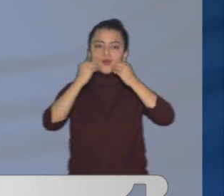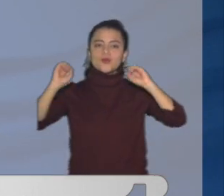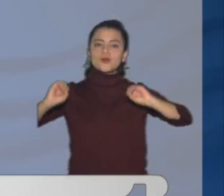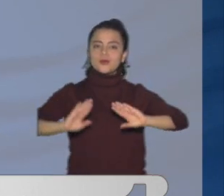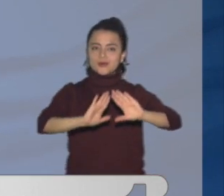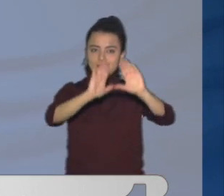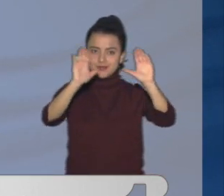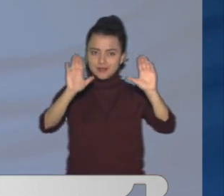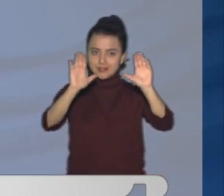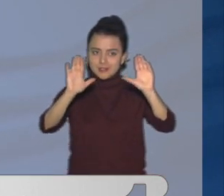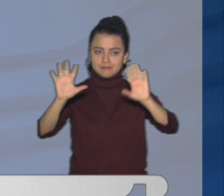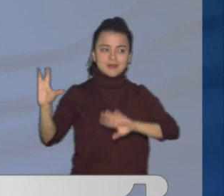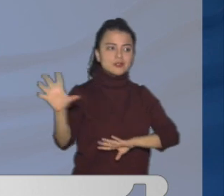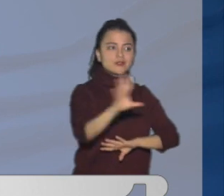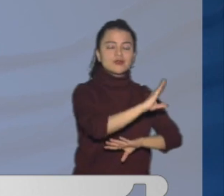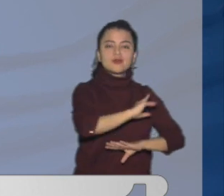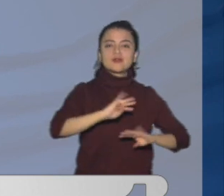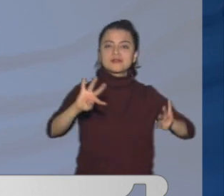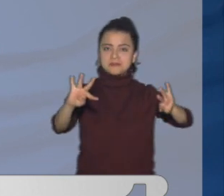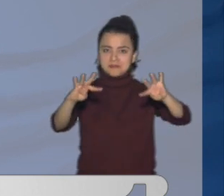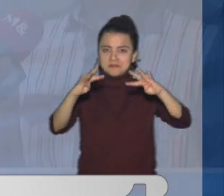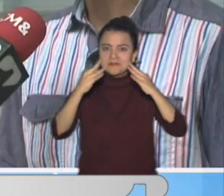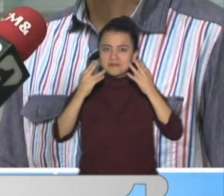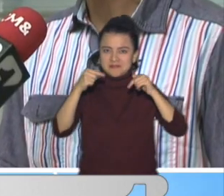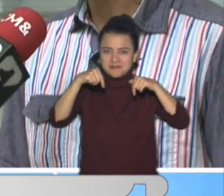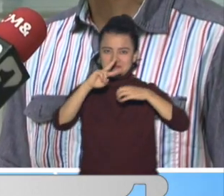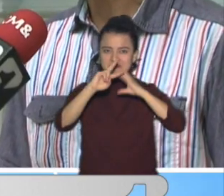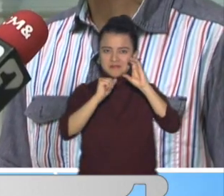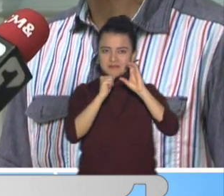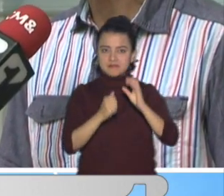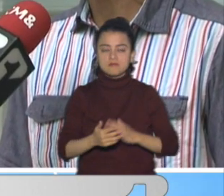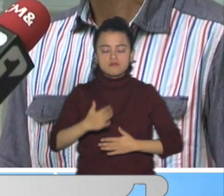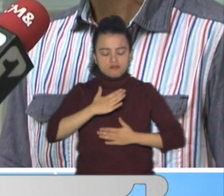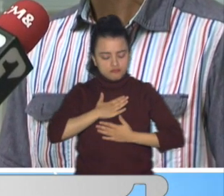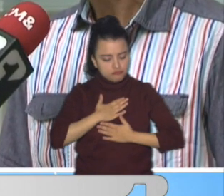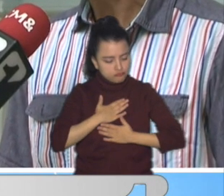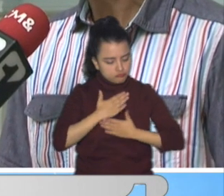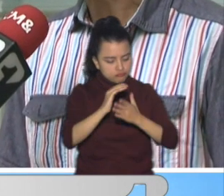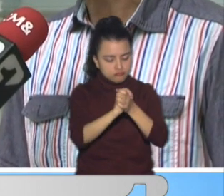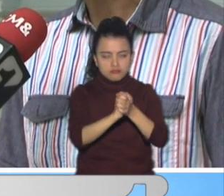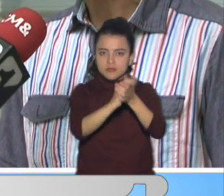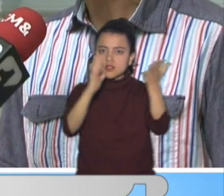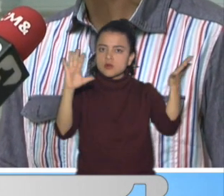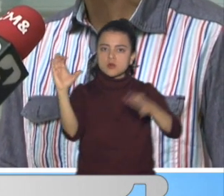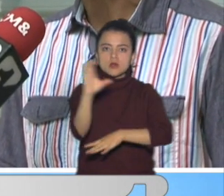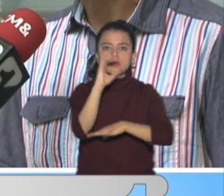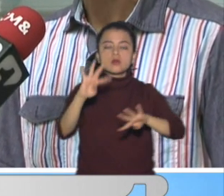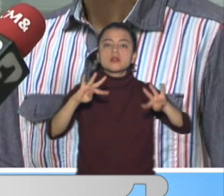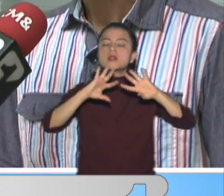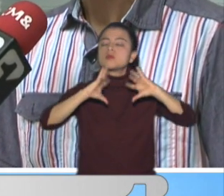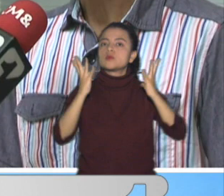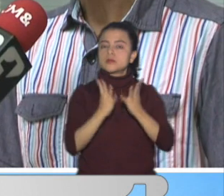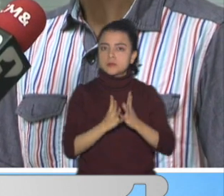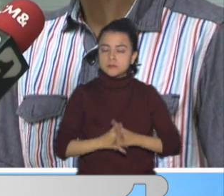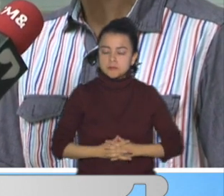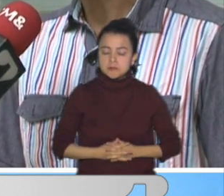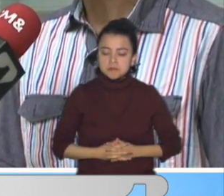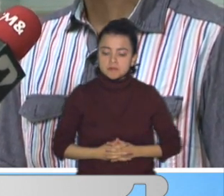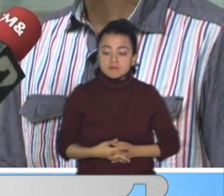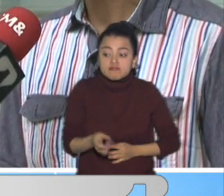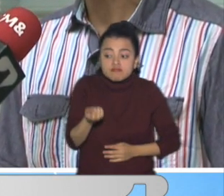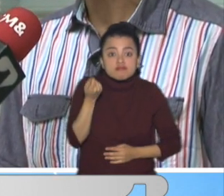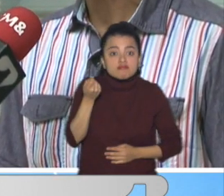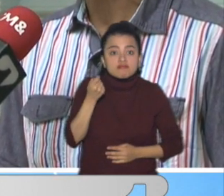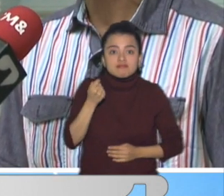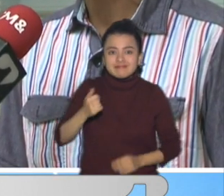la audiencia de CMI. Desde el municipio de Dagua, un cordial saludo a todo Colombia y al mundo entero. Hace unos